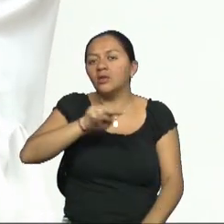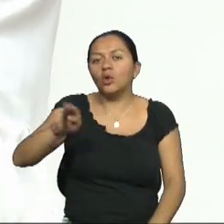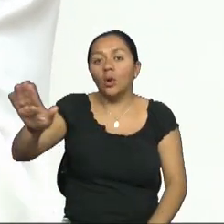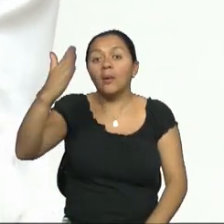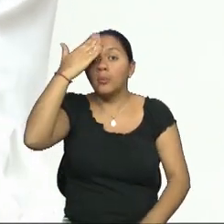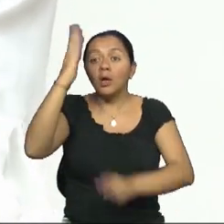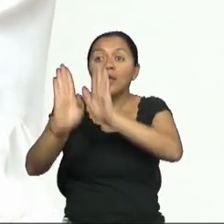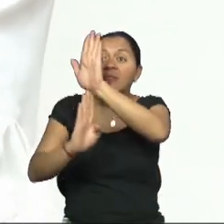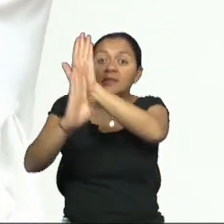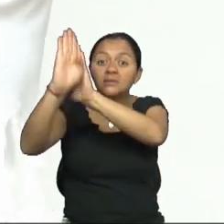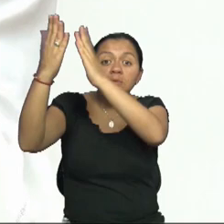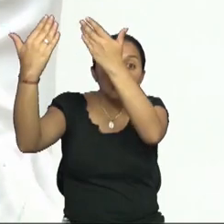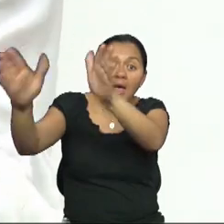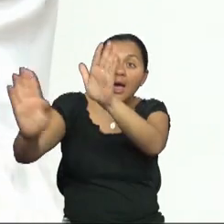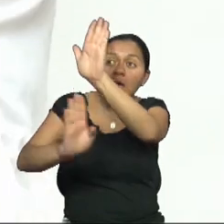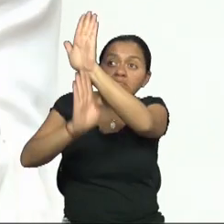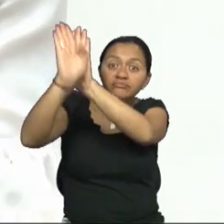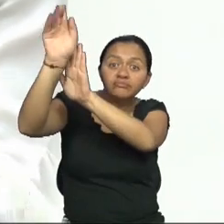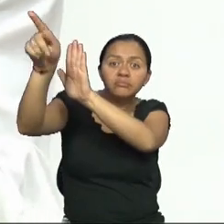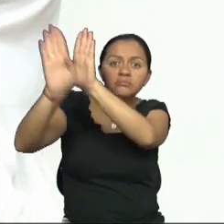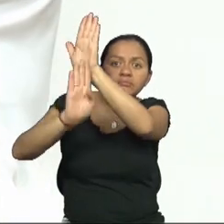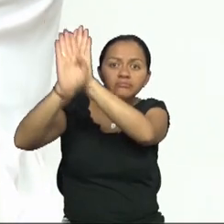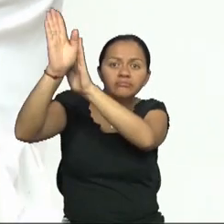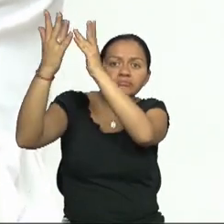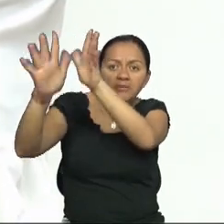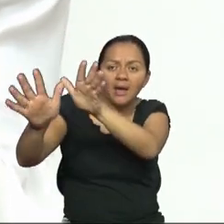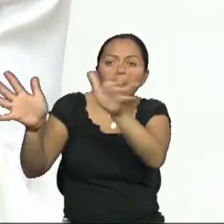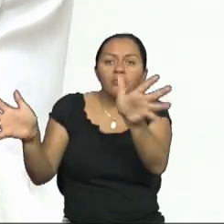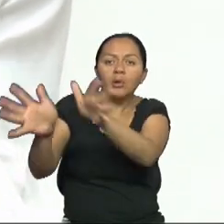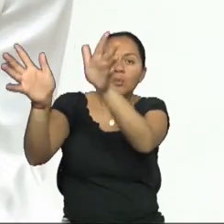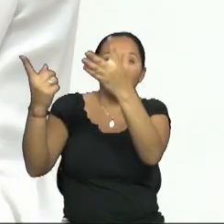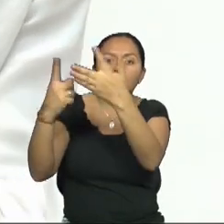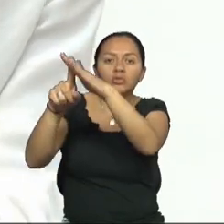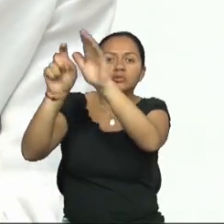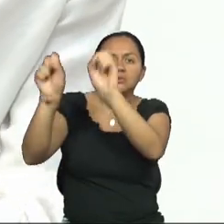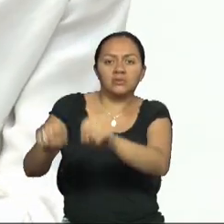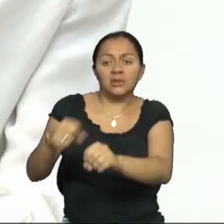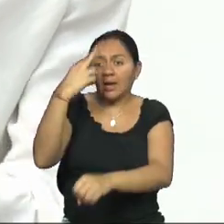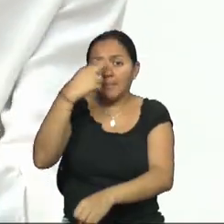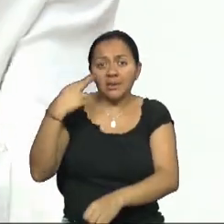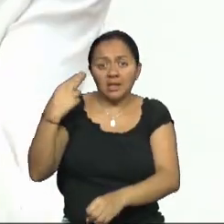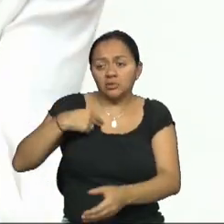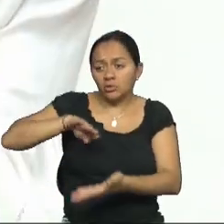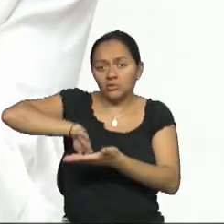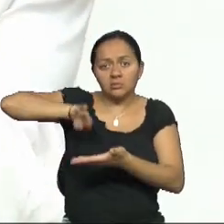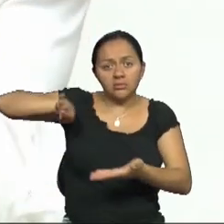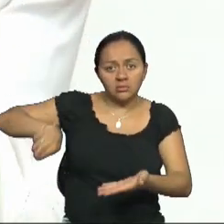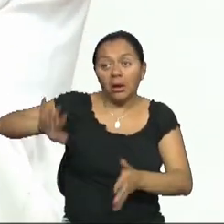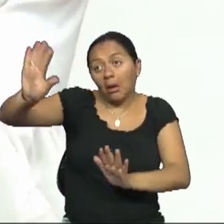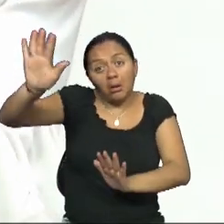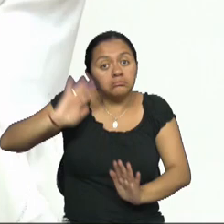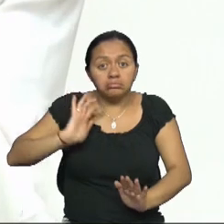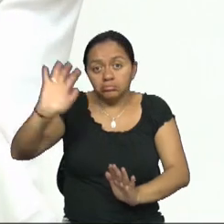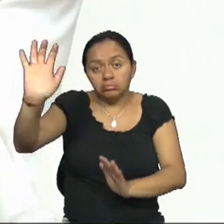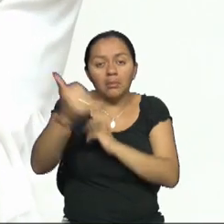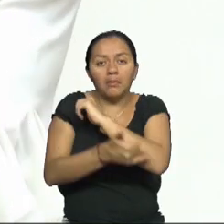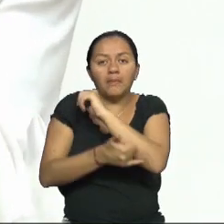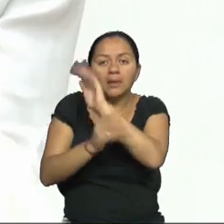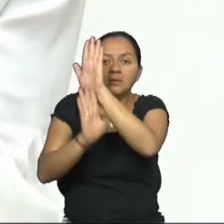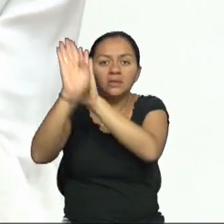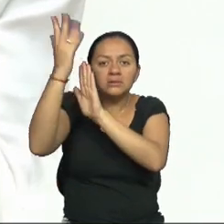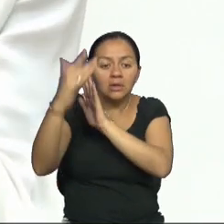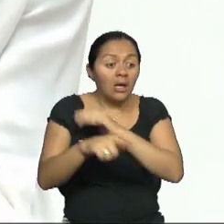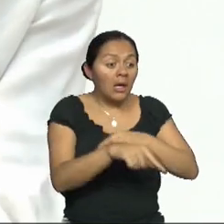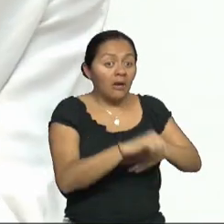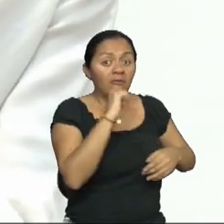donde siempre que hay que promover la inclusión, independientemente del grado del desarrollo del país o del grado de